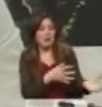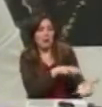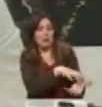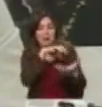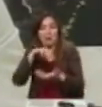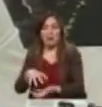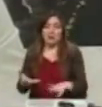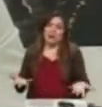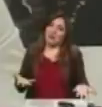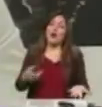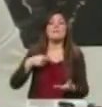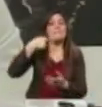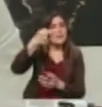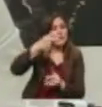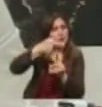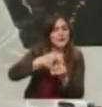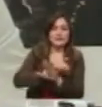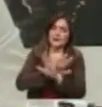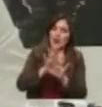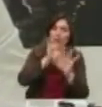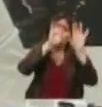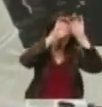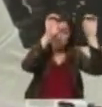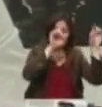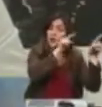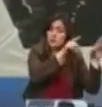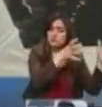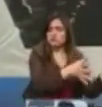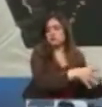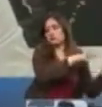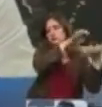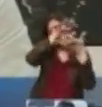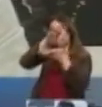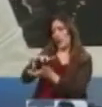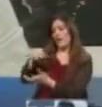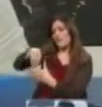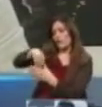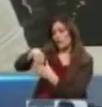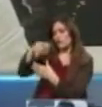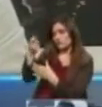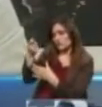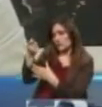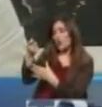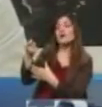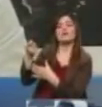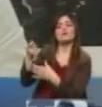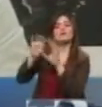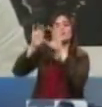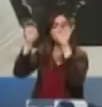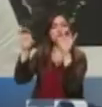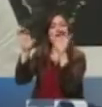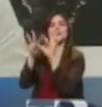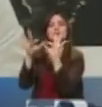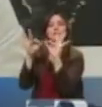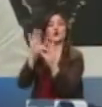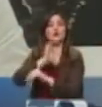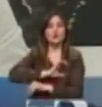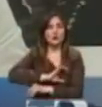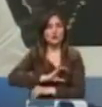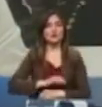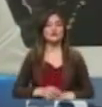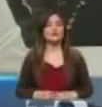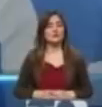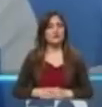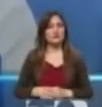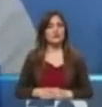próximos meses serán las reliquidaciones correspondientes por parte de la empresa eléctrica para ya mantener un flujo constante de